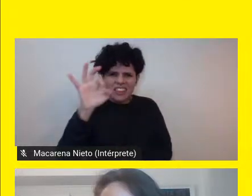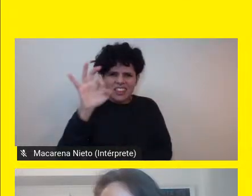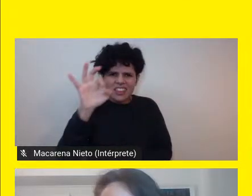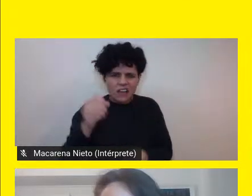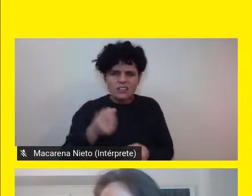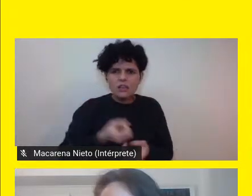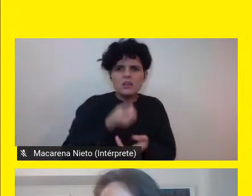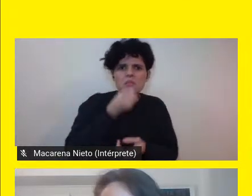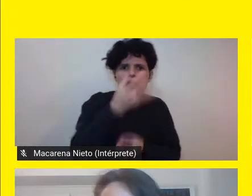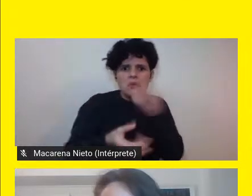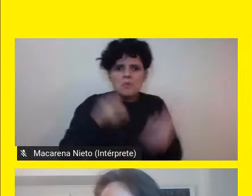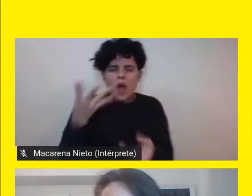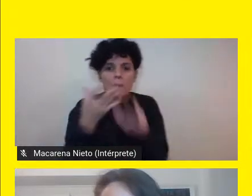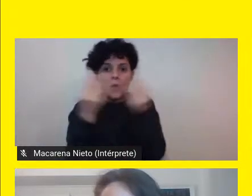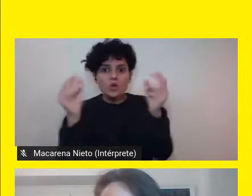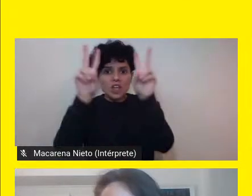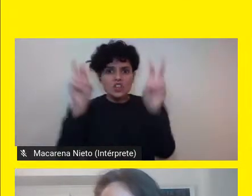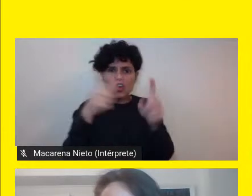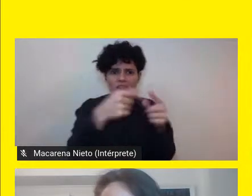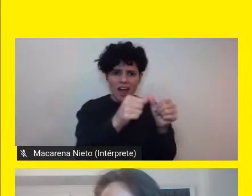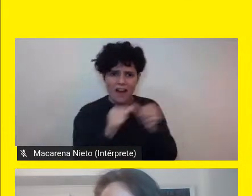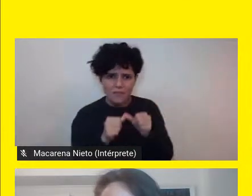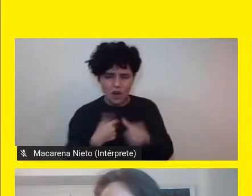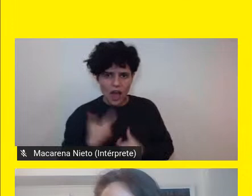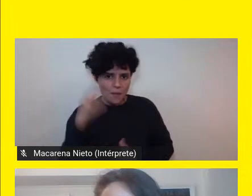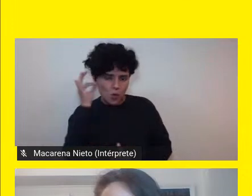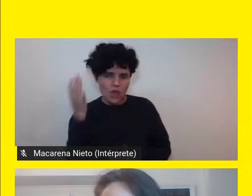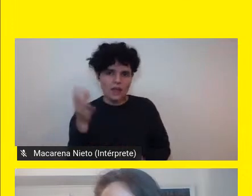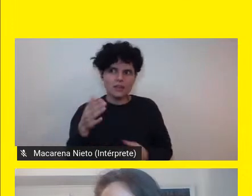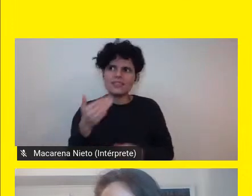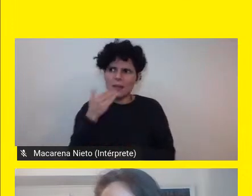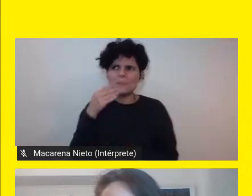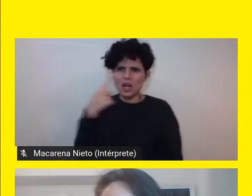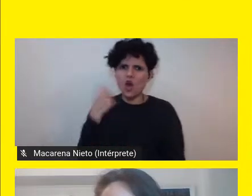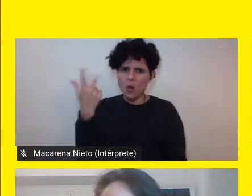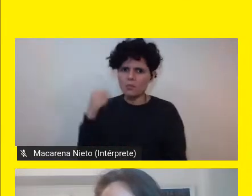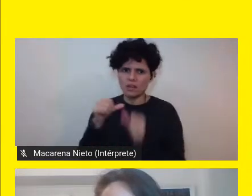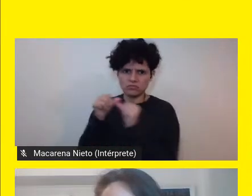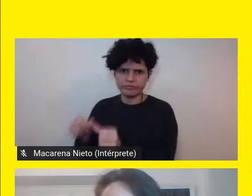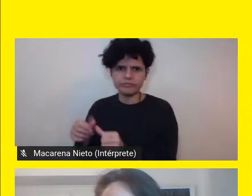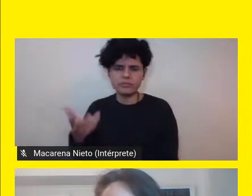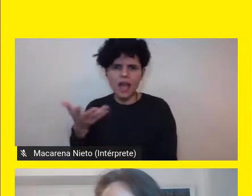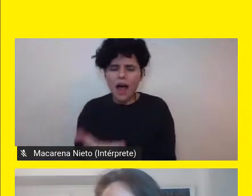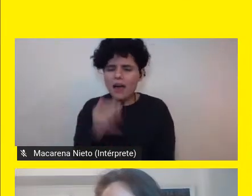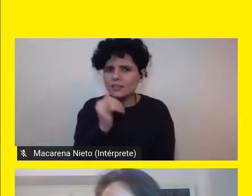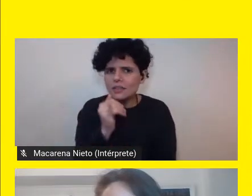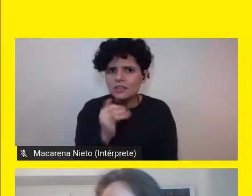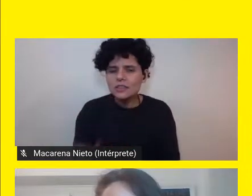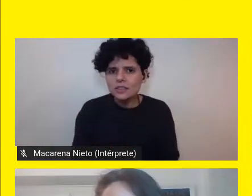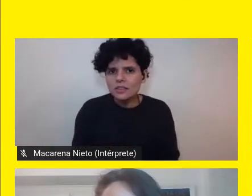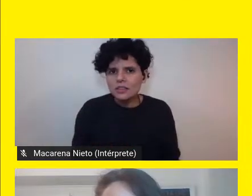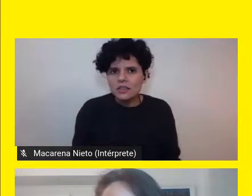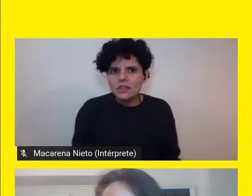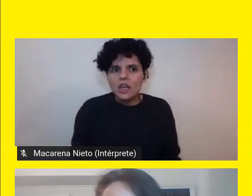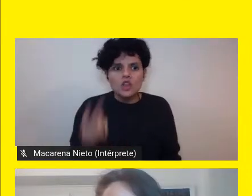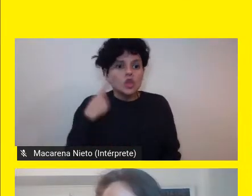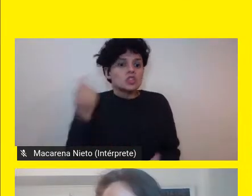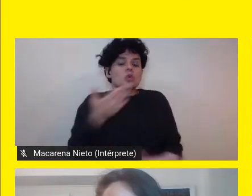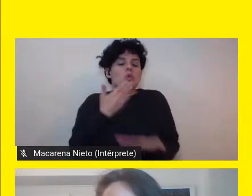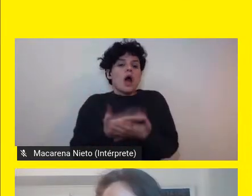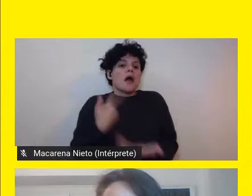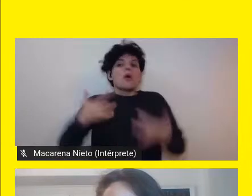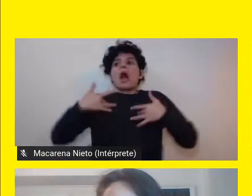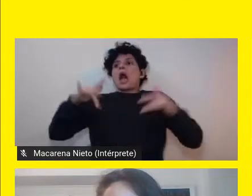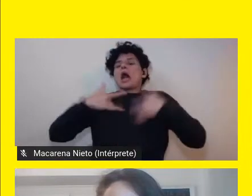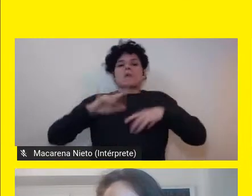de carácter sexual, contra las mujeres también y hombres. Entonces, frente a la impunidad y frente a